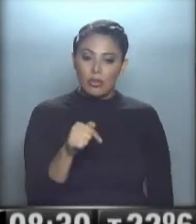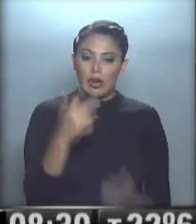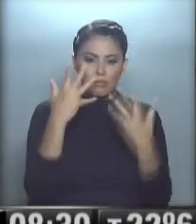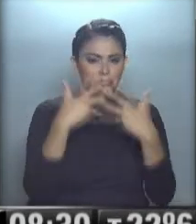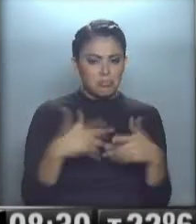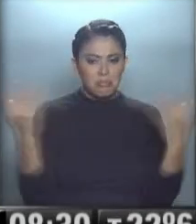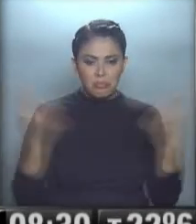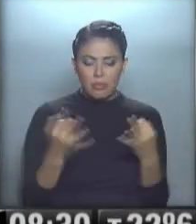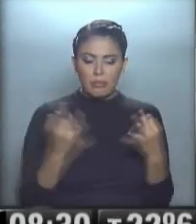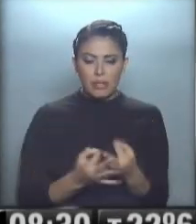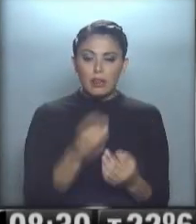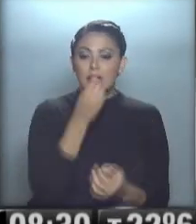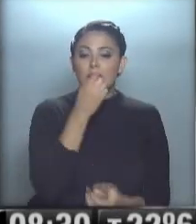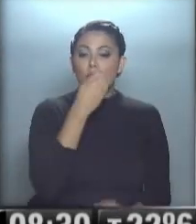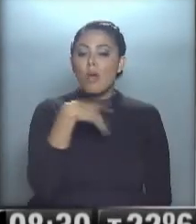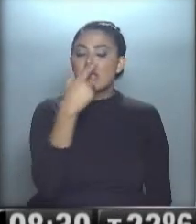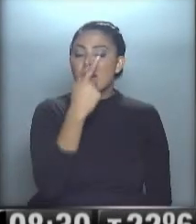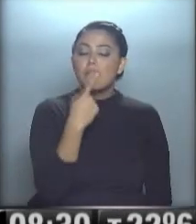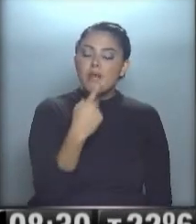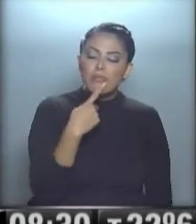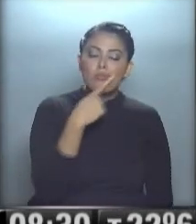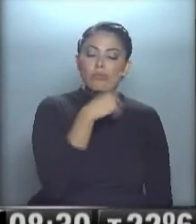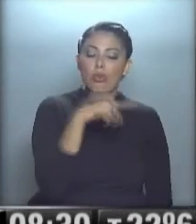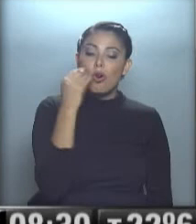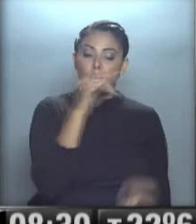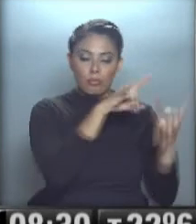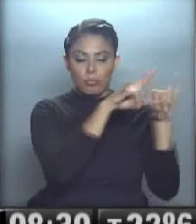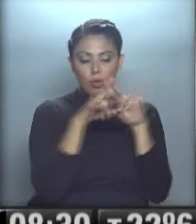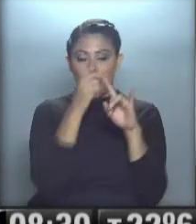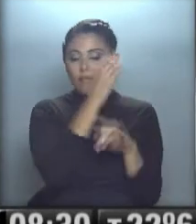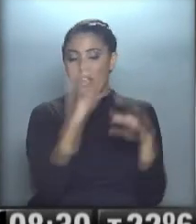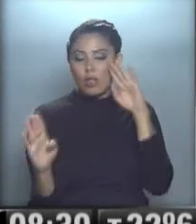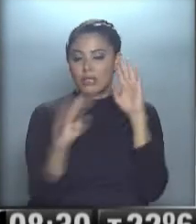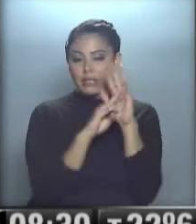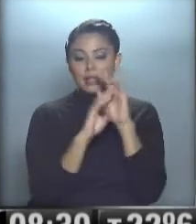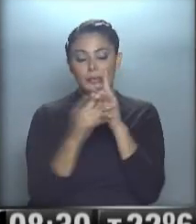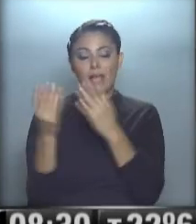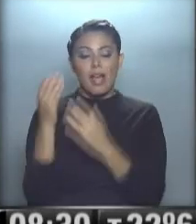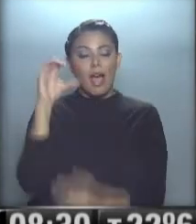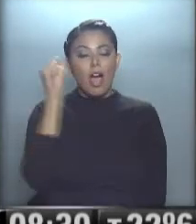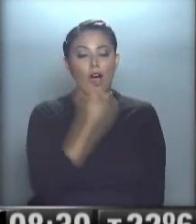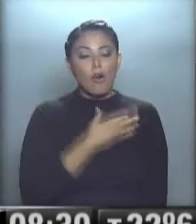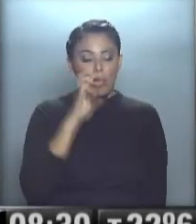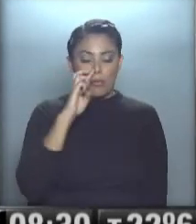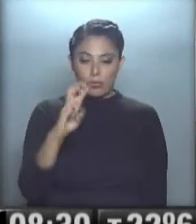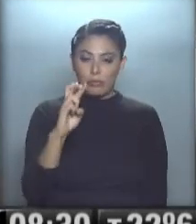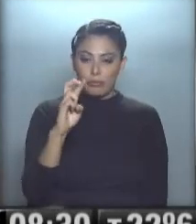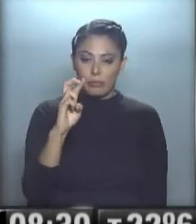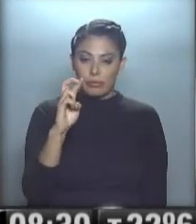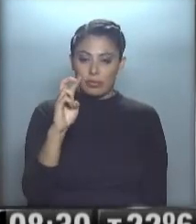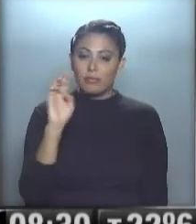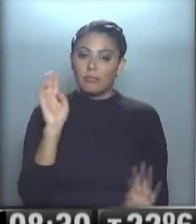funcionando adecuadamente y cualquier consulta que se hagan a través de las páginas web, tanto el Banco Central como la Administración Federal de Ingresos Públicos, tenderá a